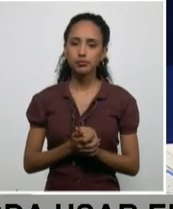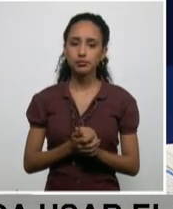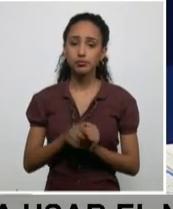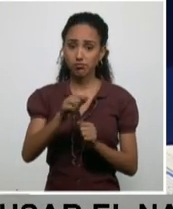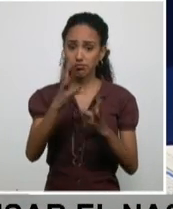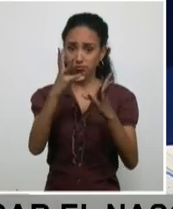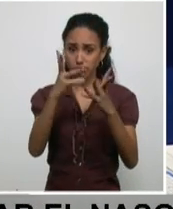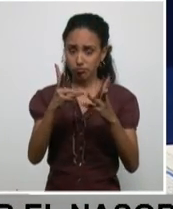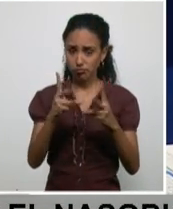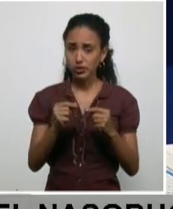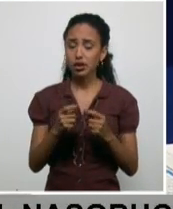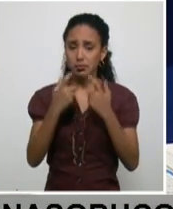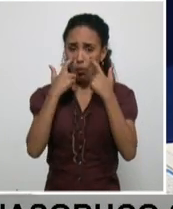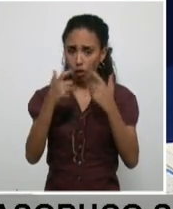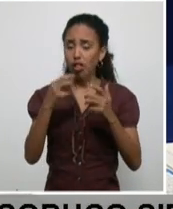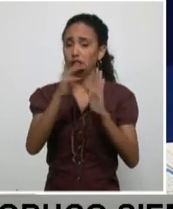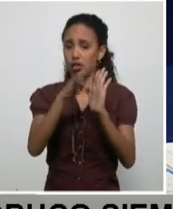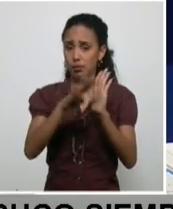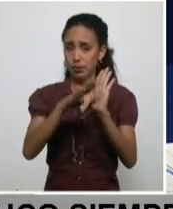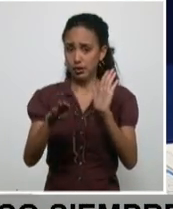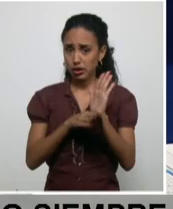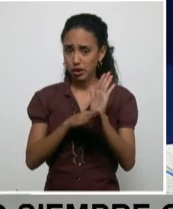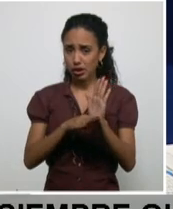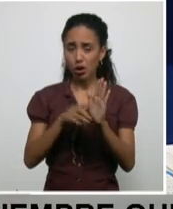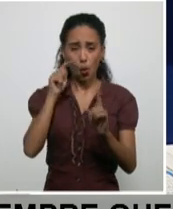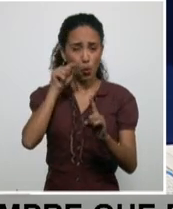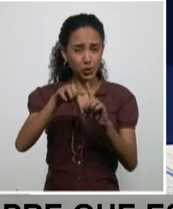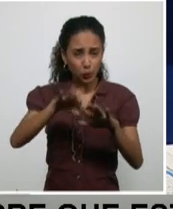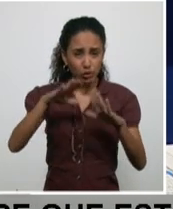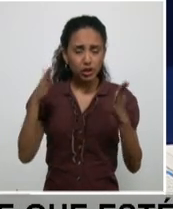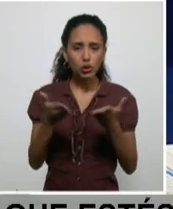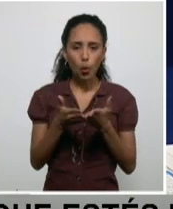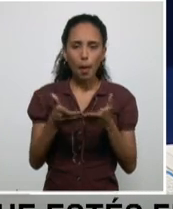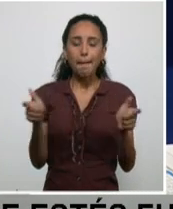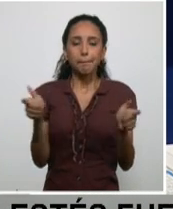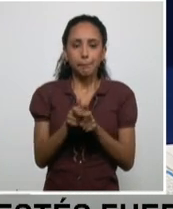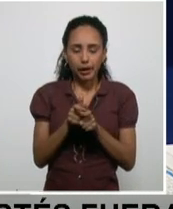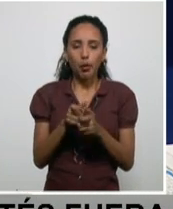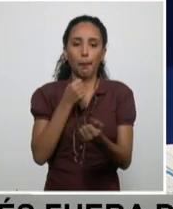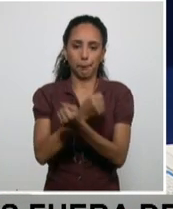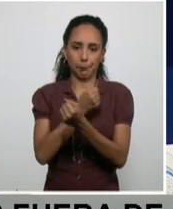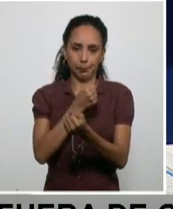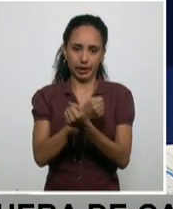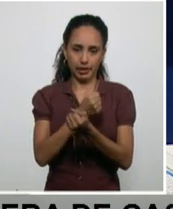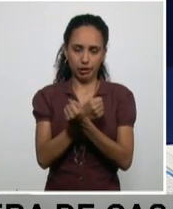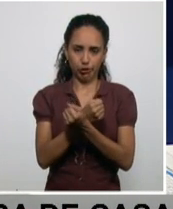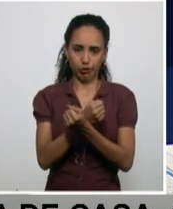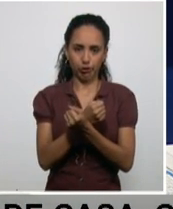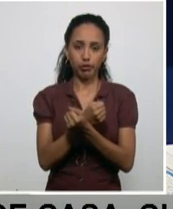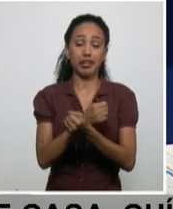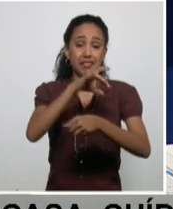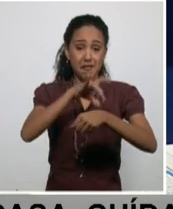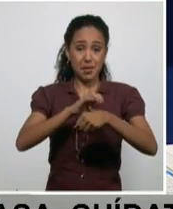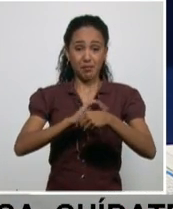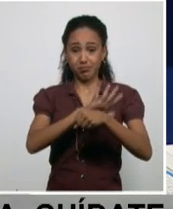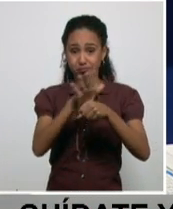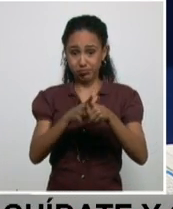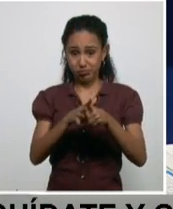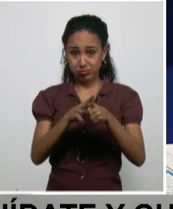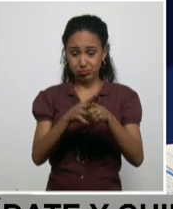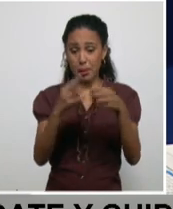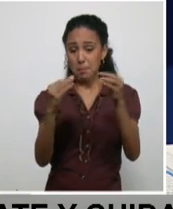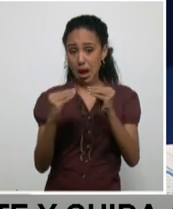importante. Yo creo que todas van encaminadas a minimizar el riesgo de introducción y transmisión de esta